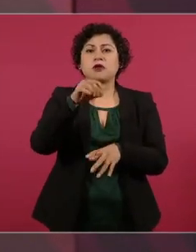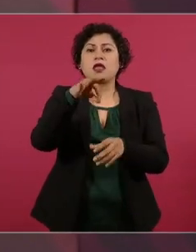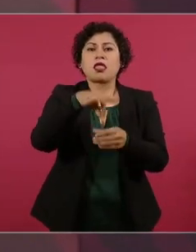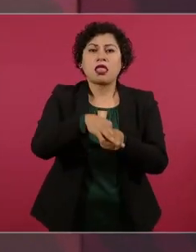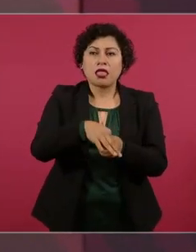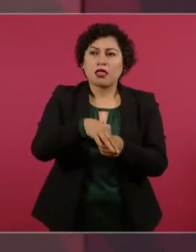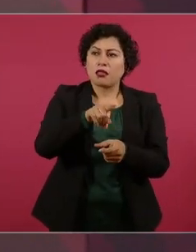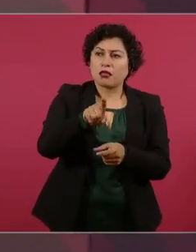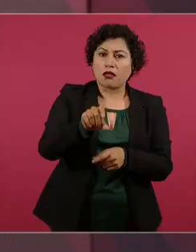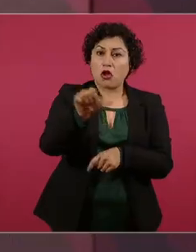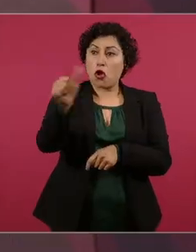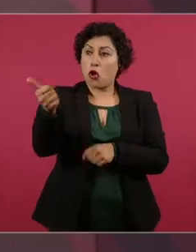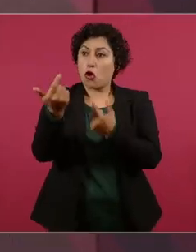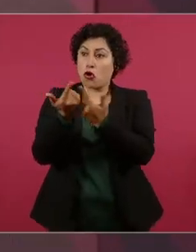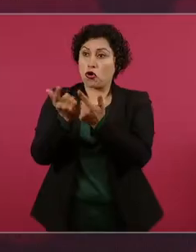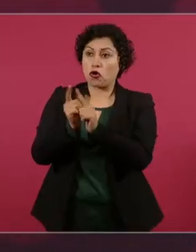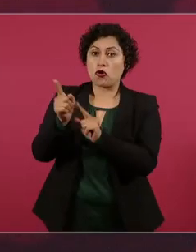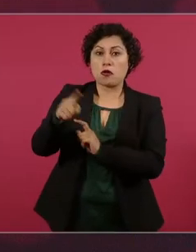conservador,